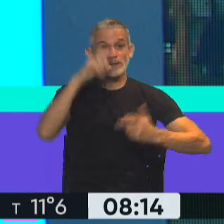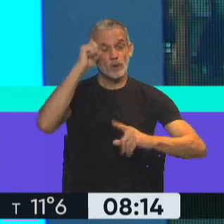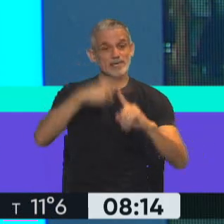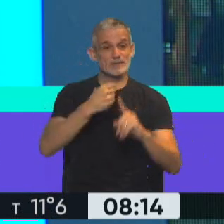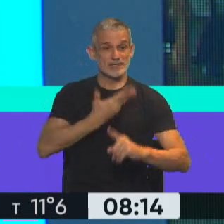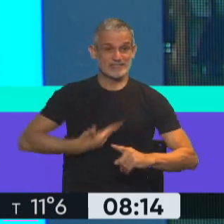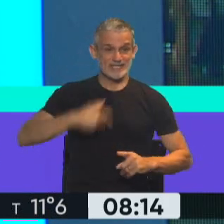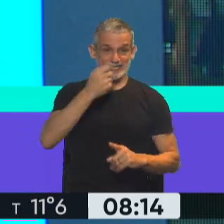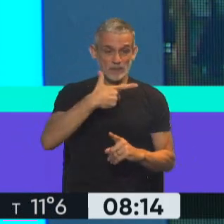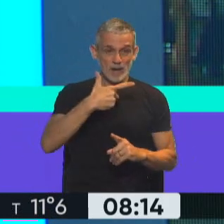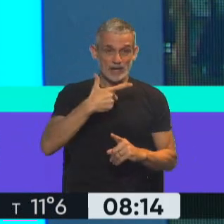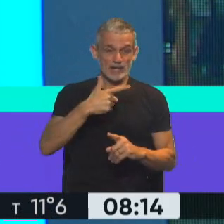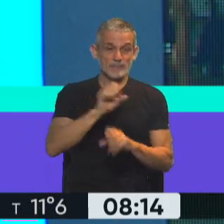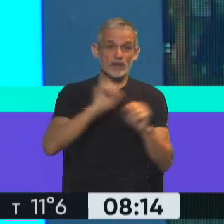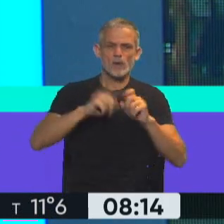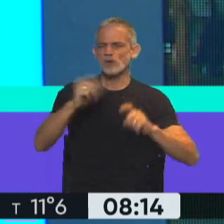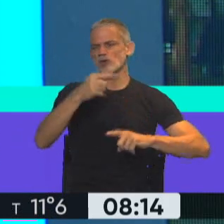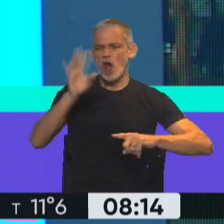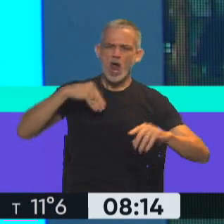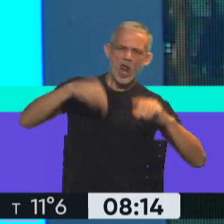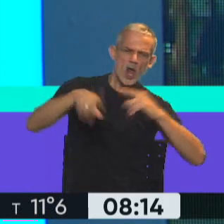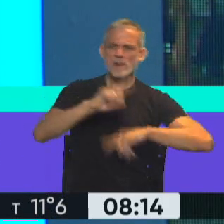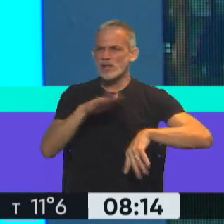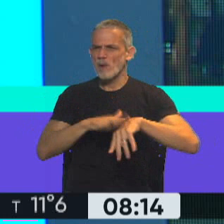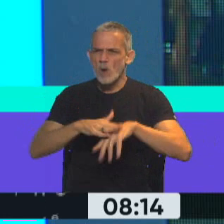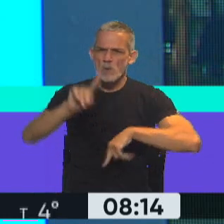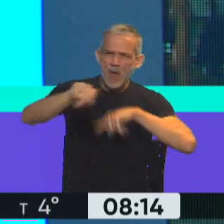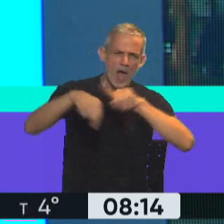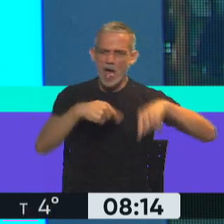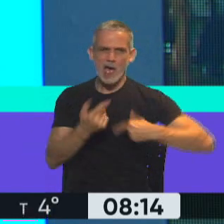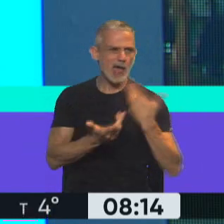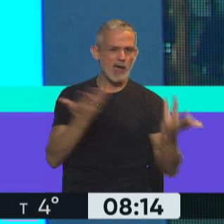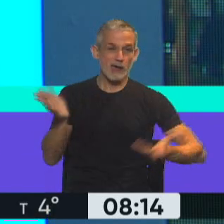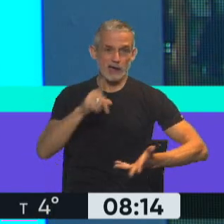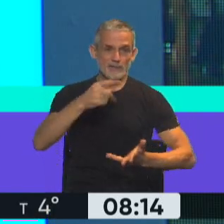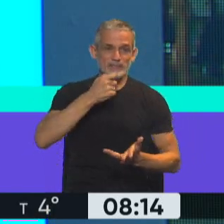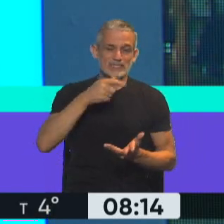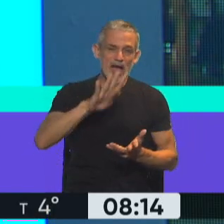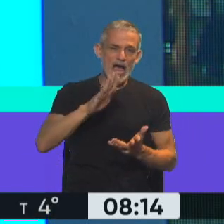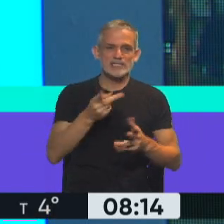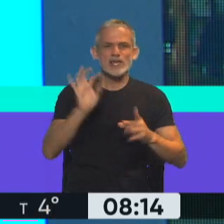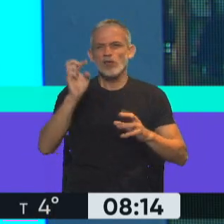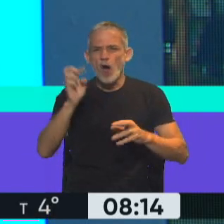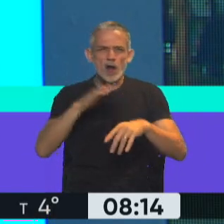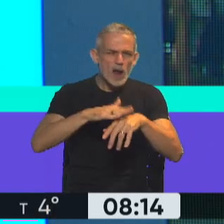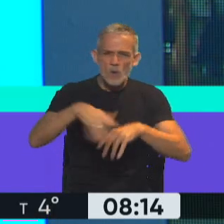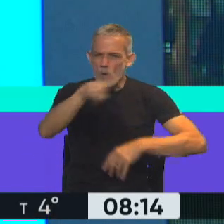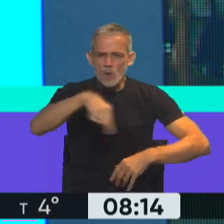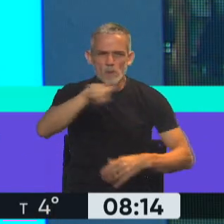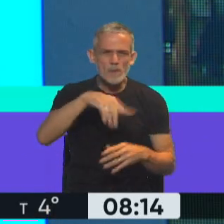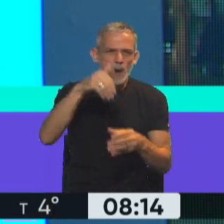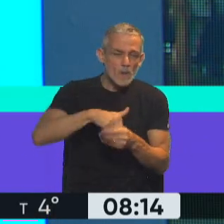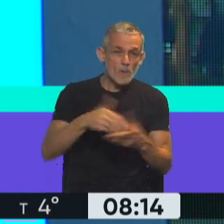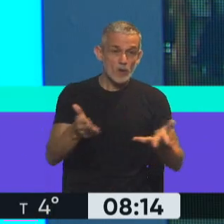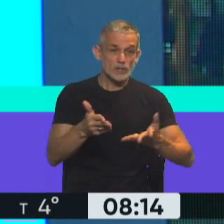expresidente Mauricio Macri inmediatamente saliendo a negar la derrota, echándole la culpa a los votantes, diciendo que si subía el dólar era por culpa de cómo se había